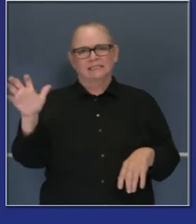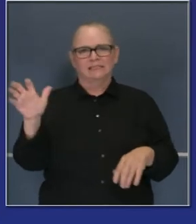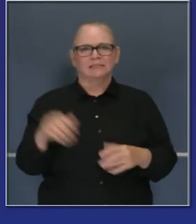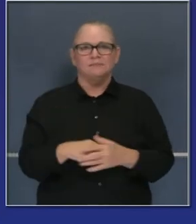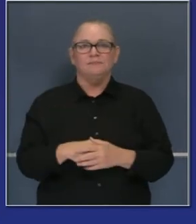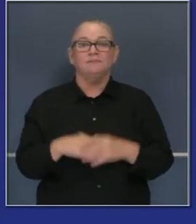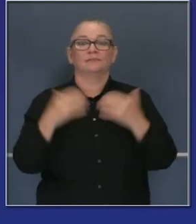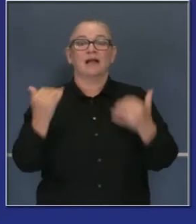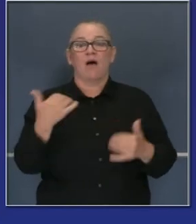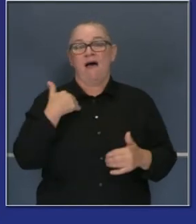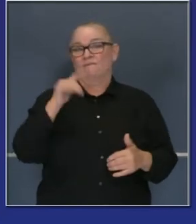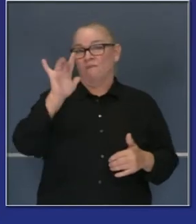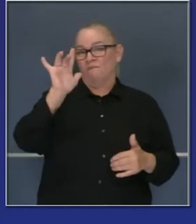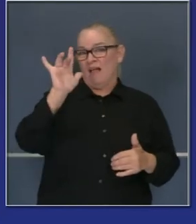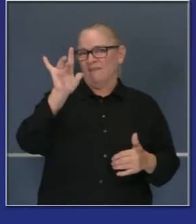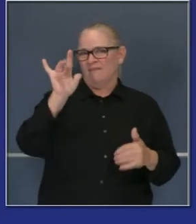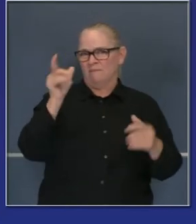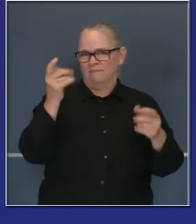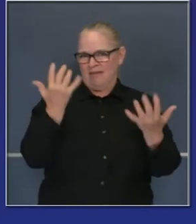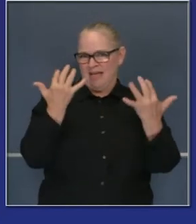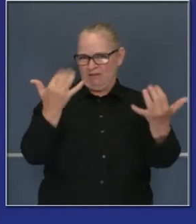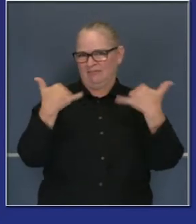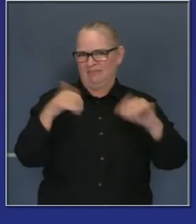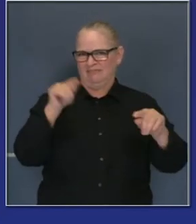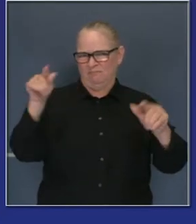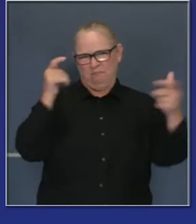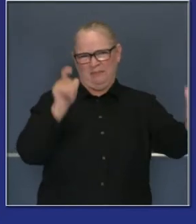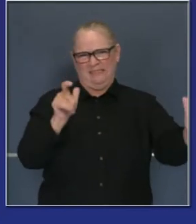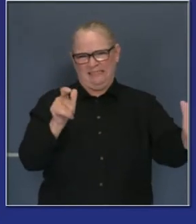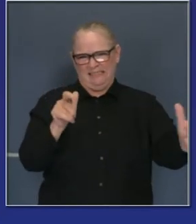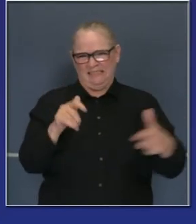incendios mayores que los llamamos complejos